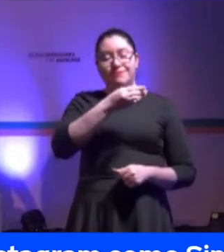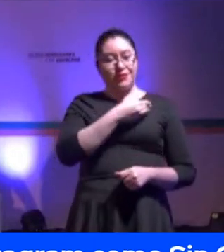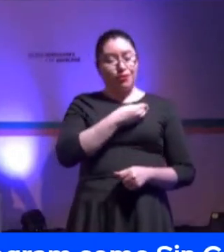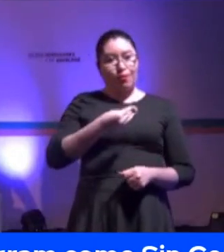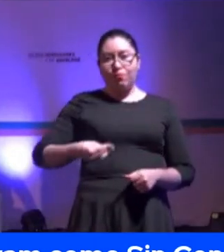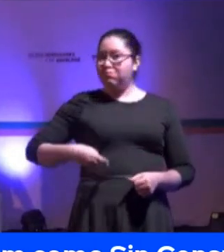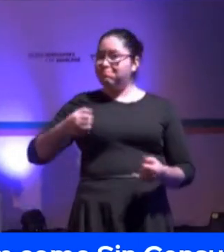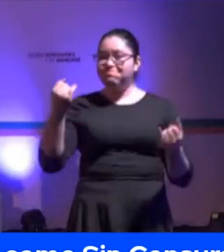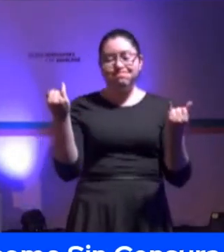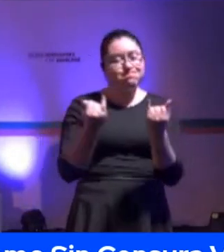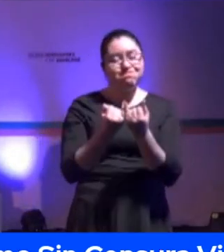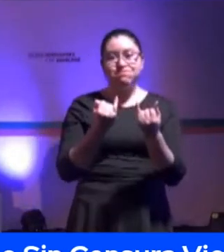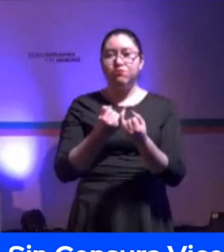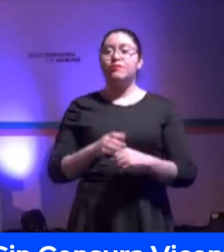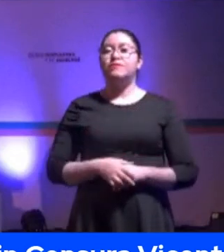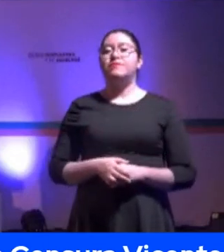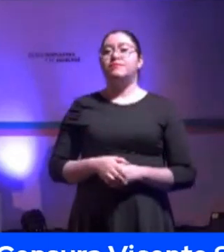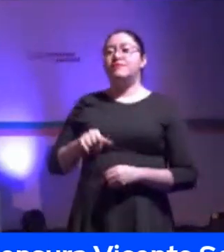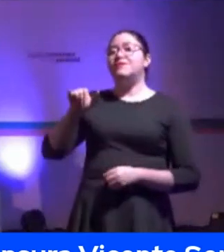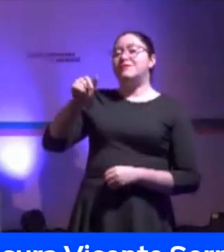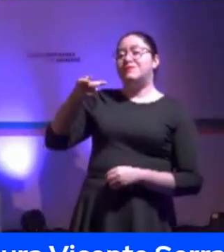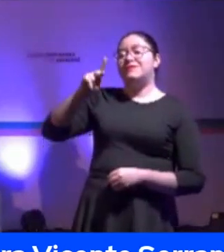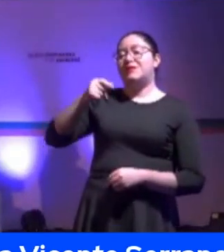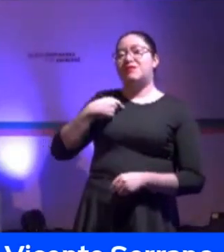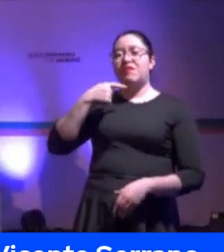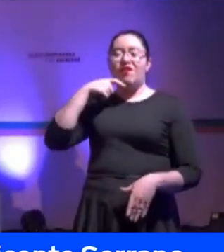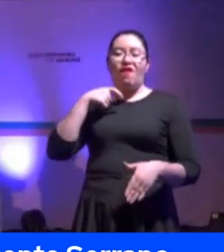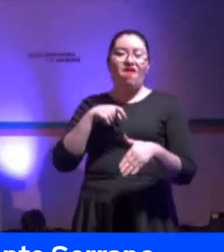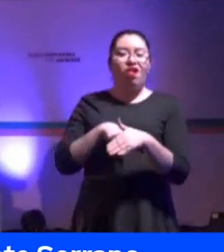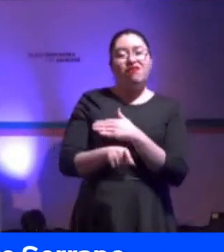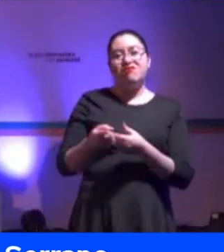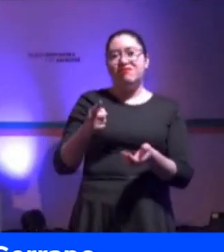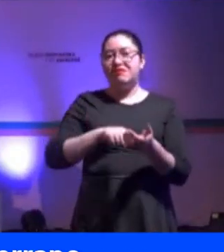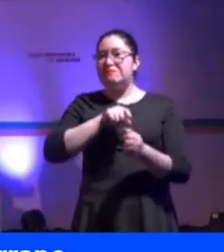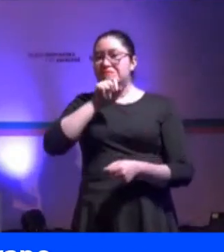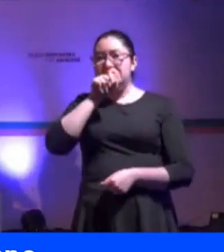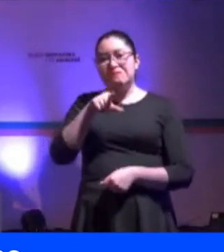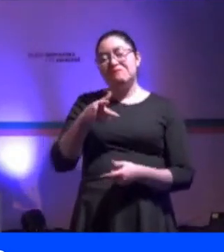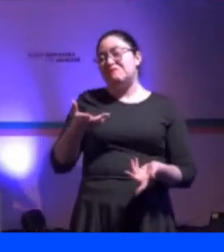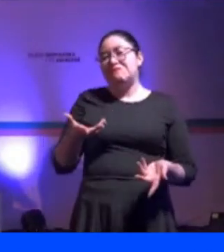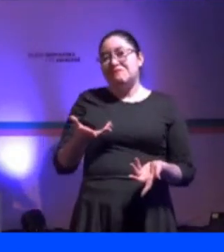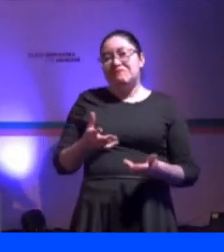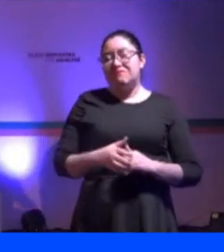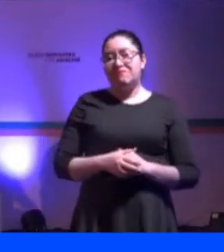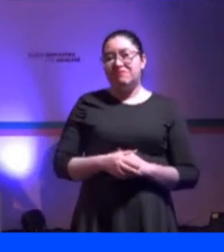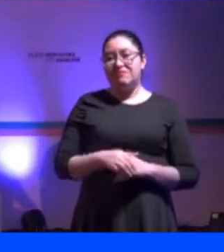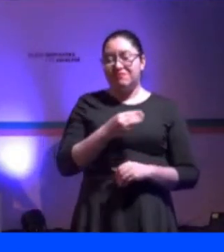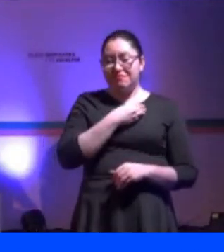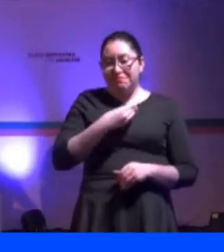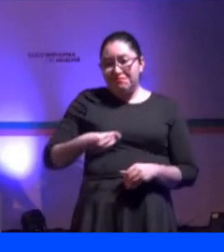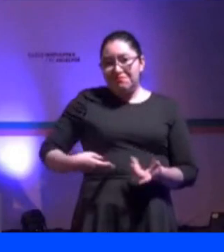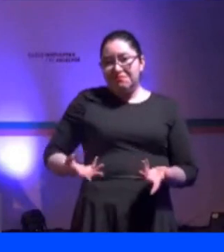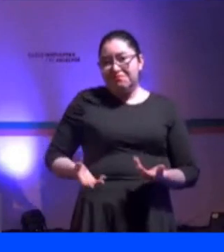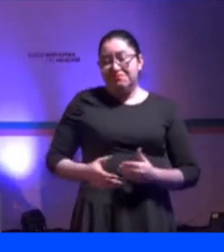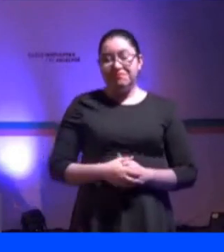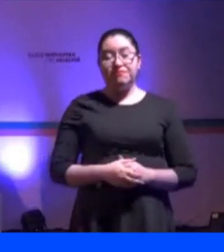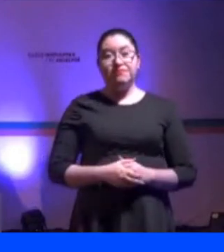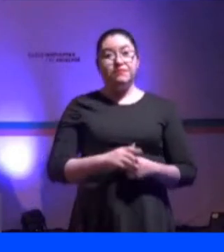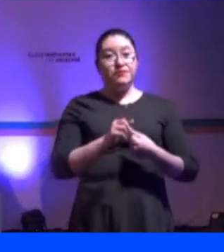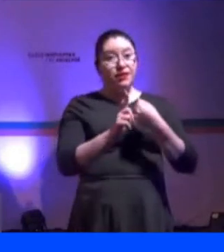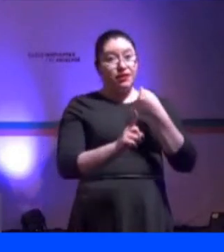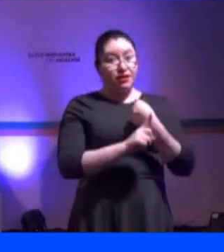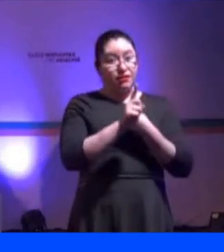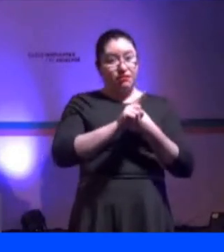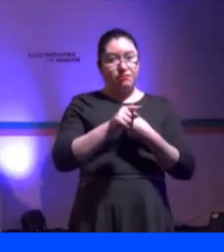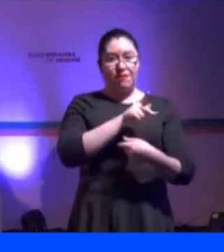misma. Sí, pero está desatada la corrupción en los municipios, o sea, no hay control. El problema que nos hace falta, y esto es para